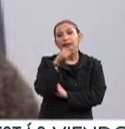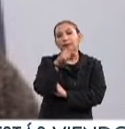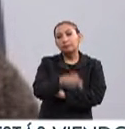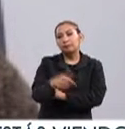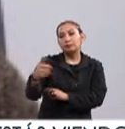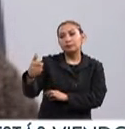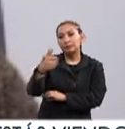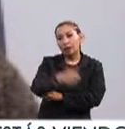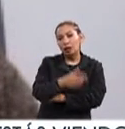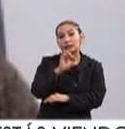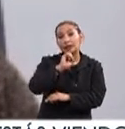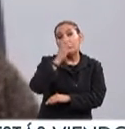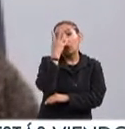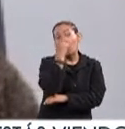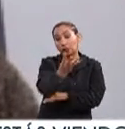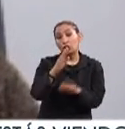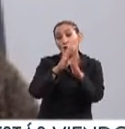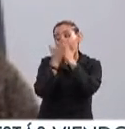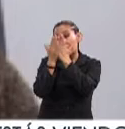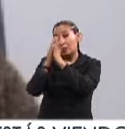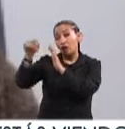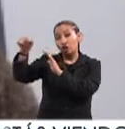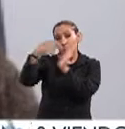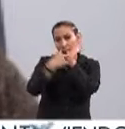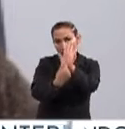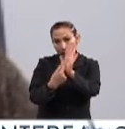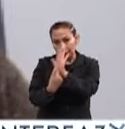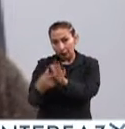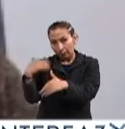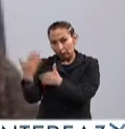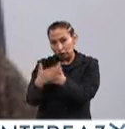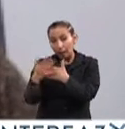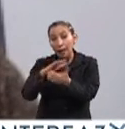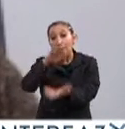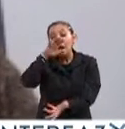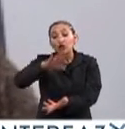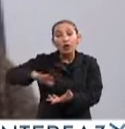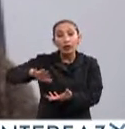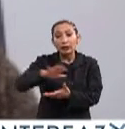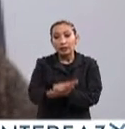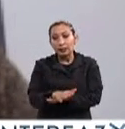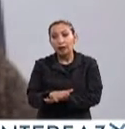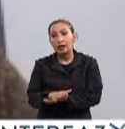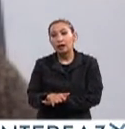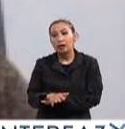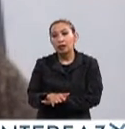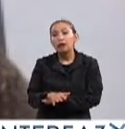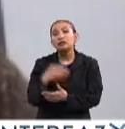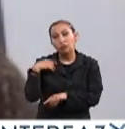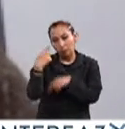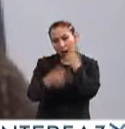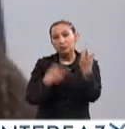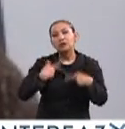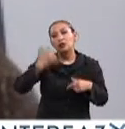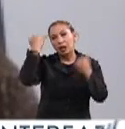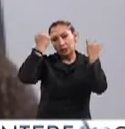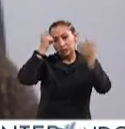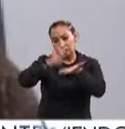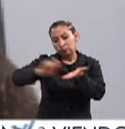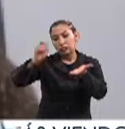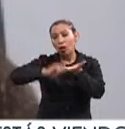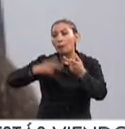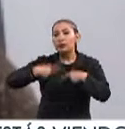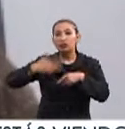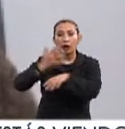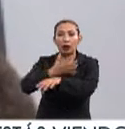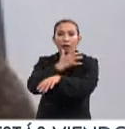sus 64 publicaciones que vamos a presentar. La mayoría de ellos van sus autores y personas